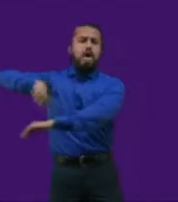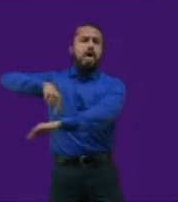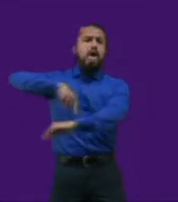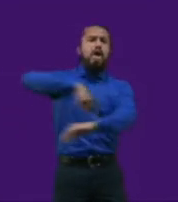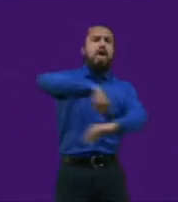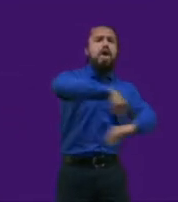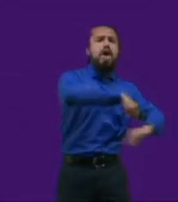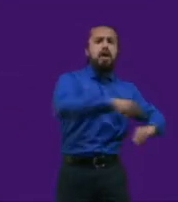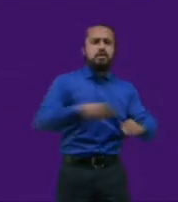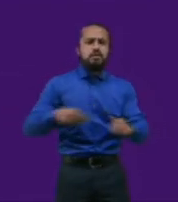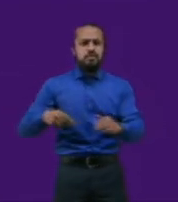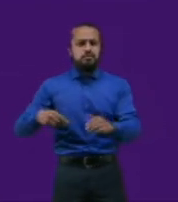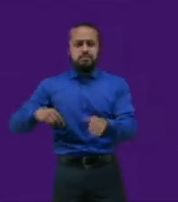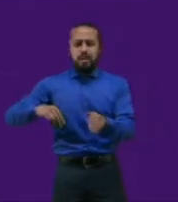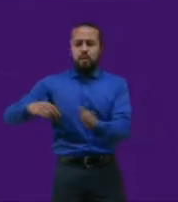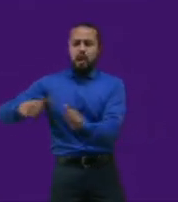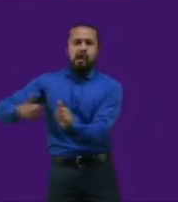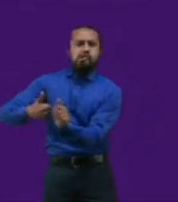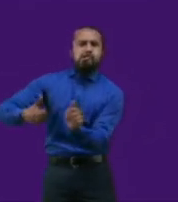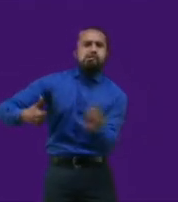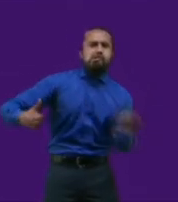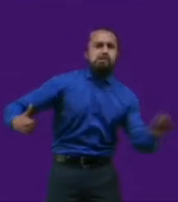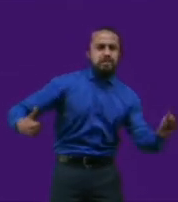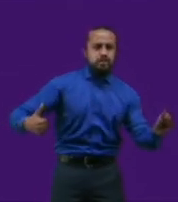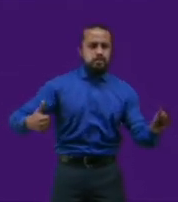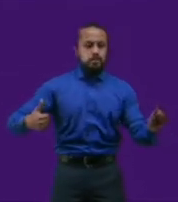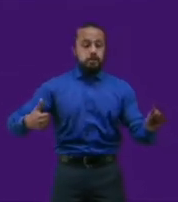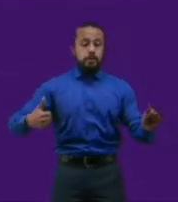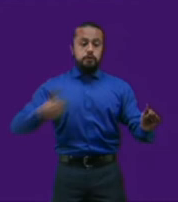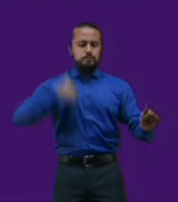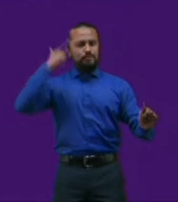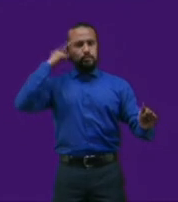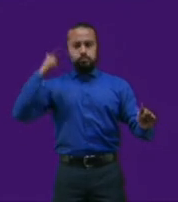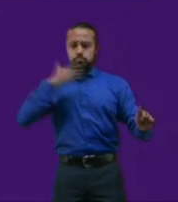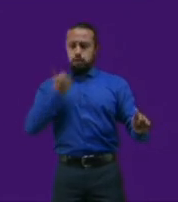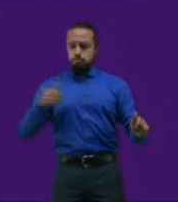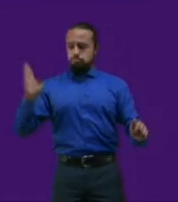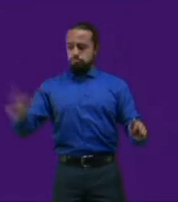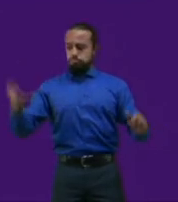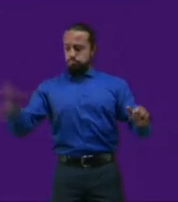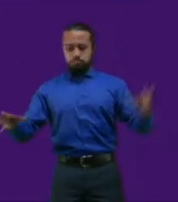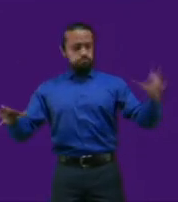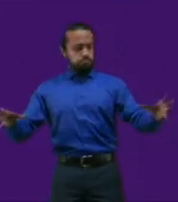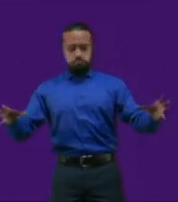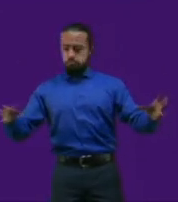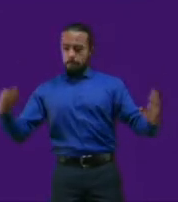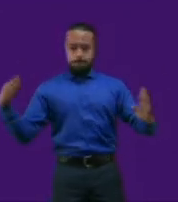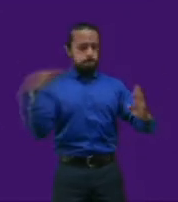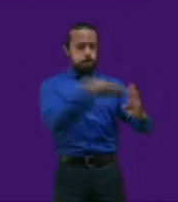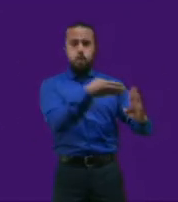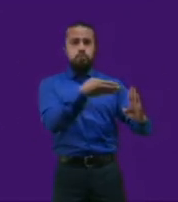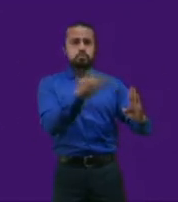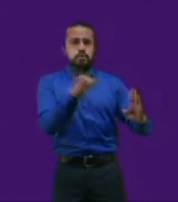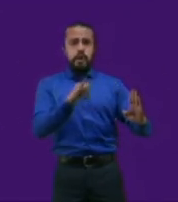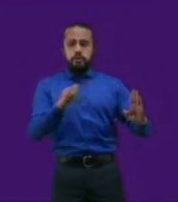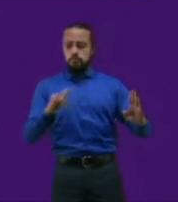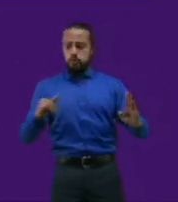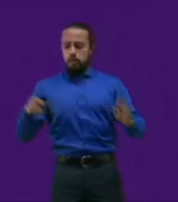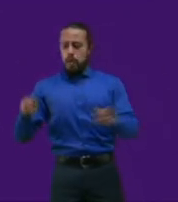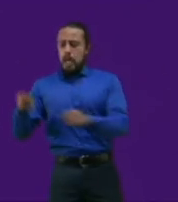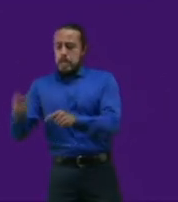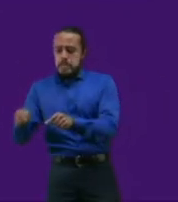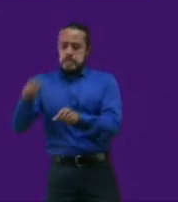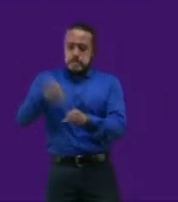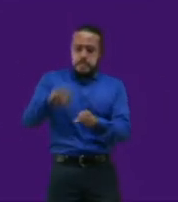Después, pues, eso fue hace varios años. Después, pues, comencé la empresa, le metimos tecnología y creo que uno se